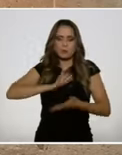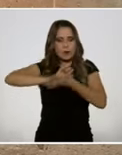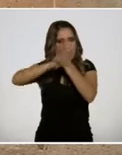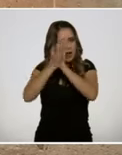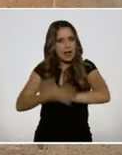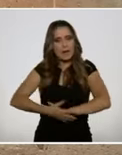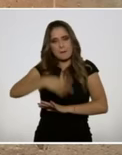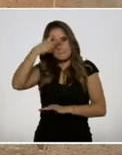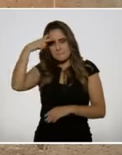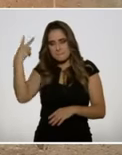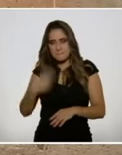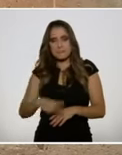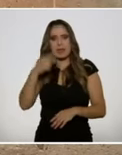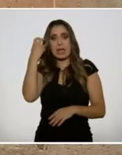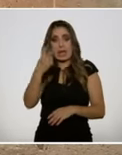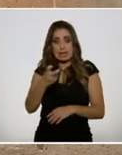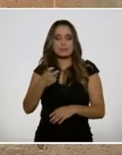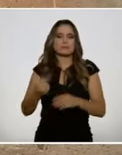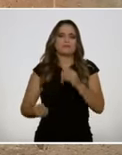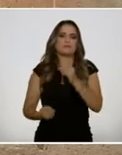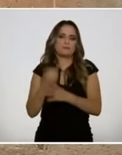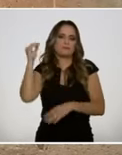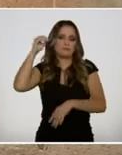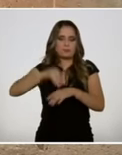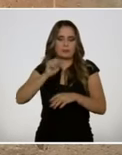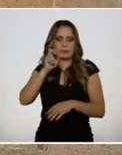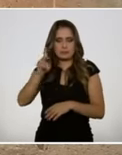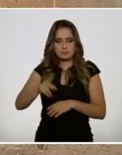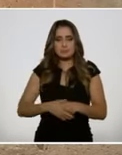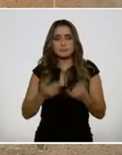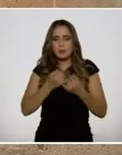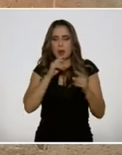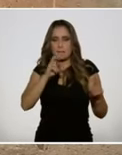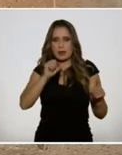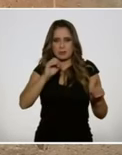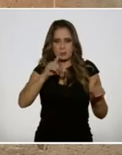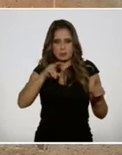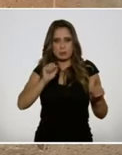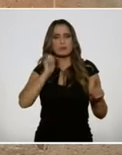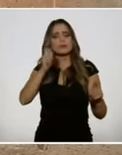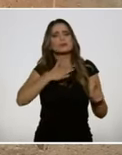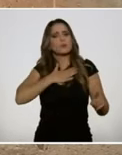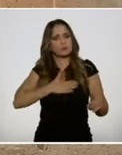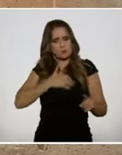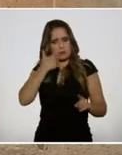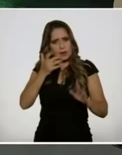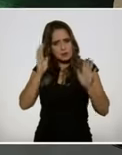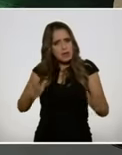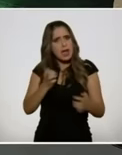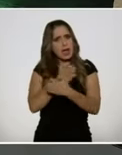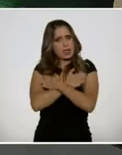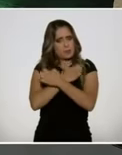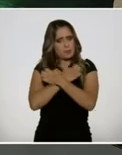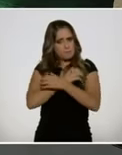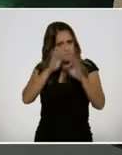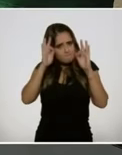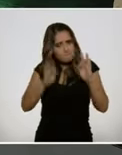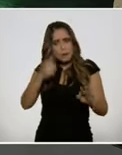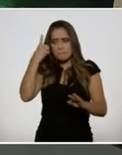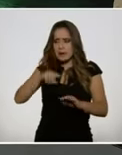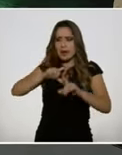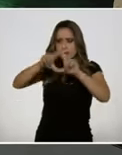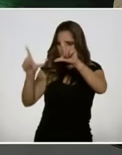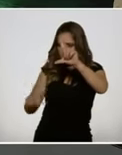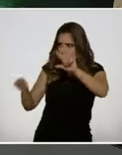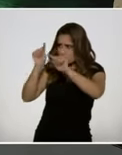social. Vasconcelos, además, impulsó la democratización de la educación como una forma de hacer llegar la educación a todos